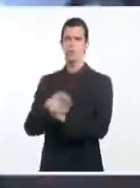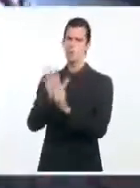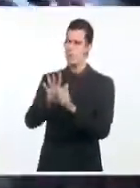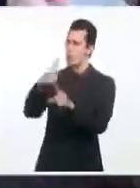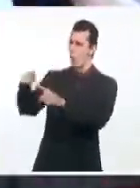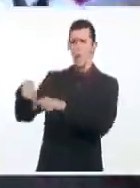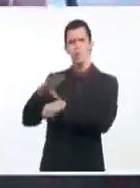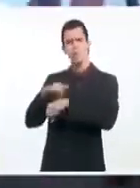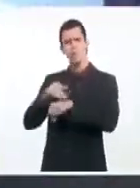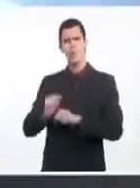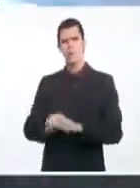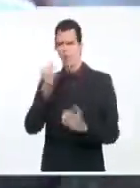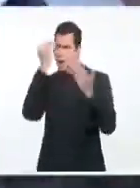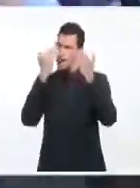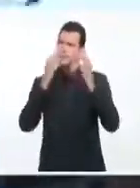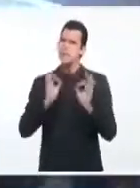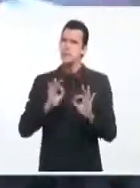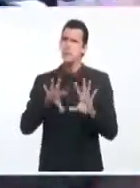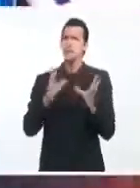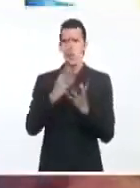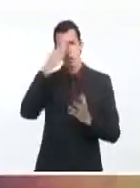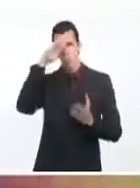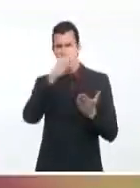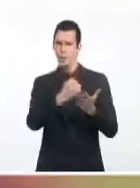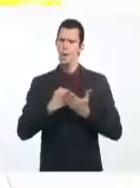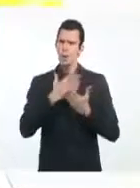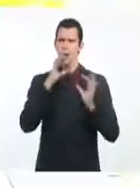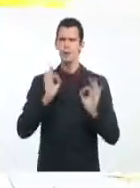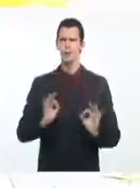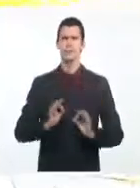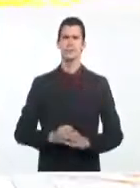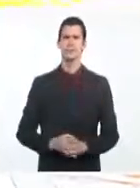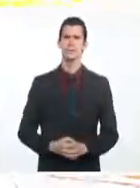unidad y la solidaridad internacional. Roxana Romero Rodríguez, Sistema Informativo.